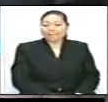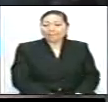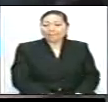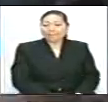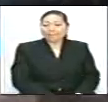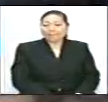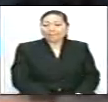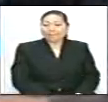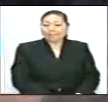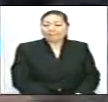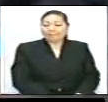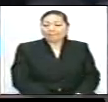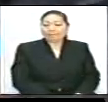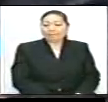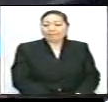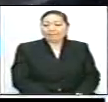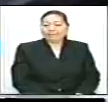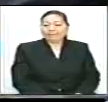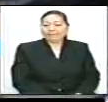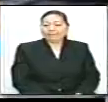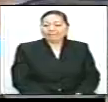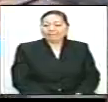Muchas gracias, congresista Miguel Torres.